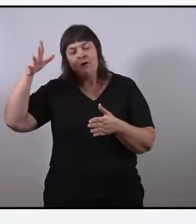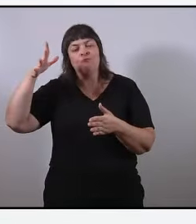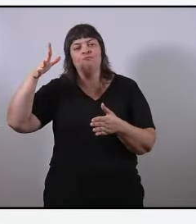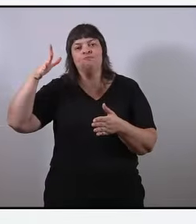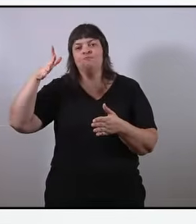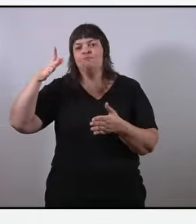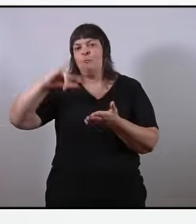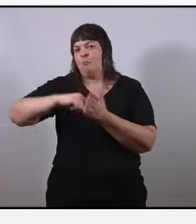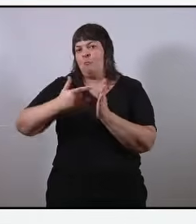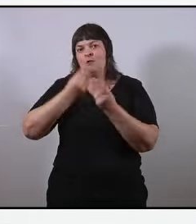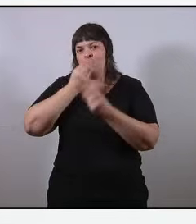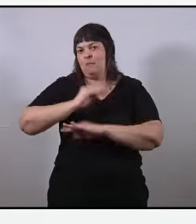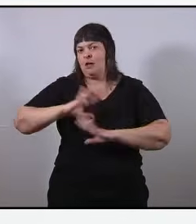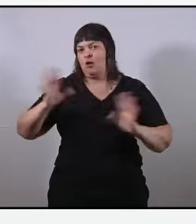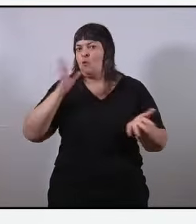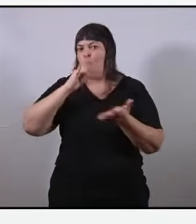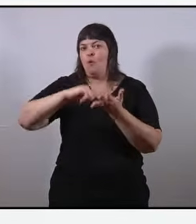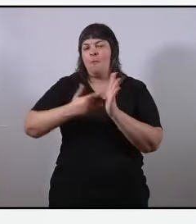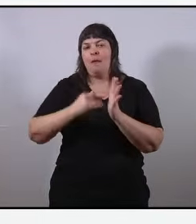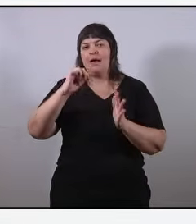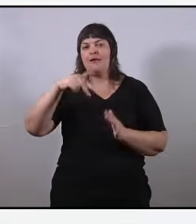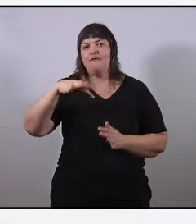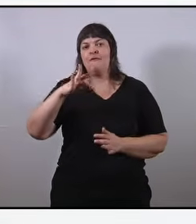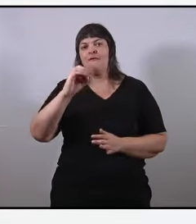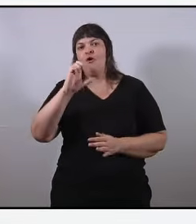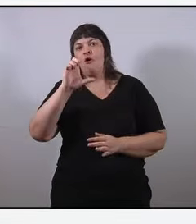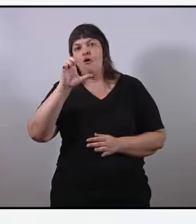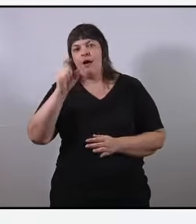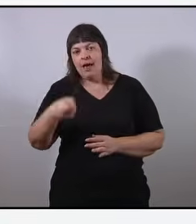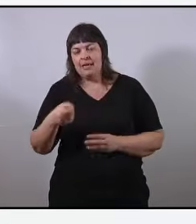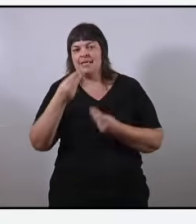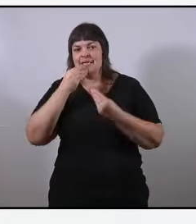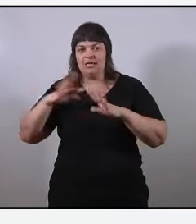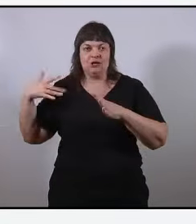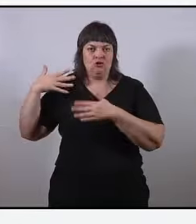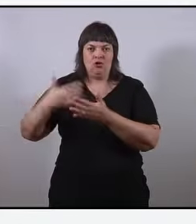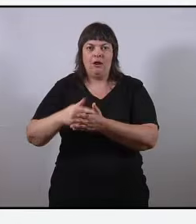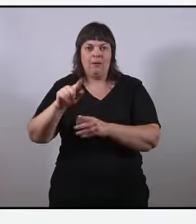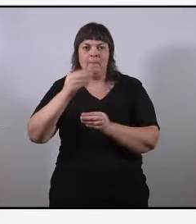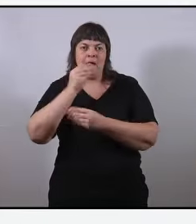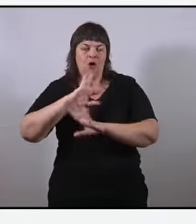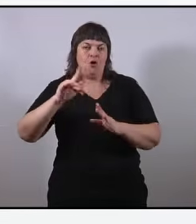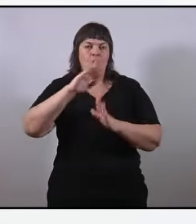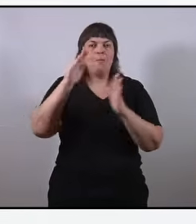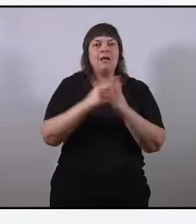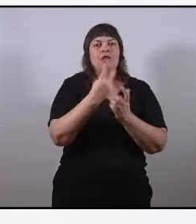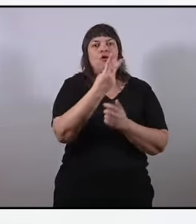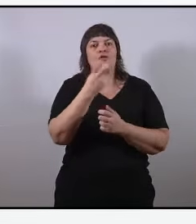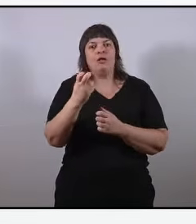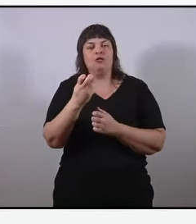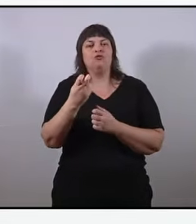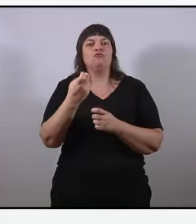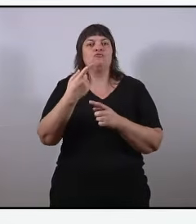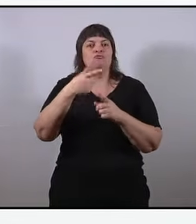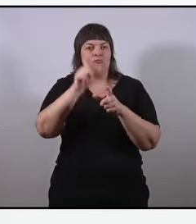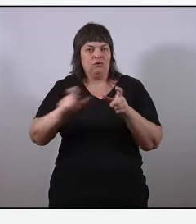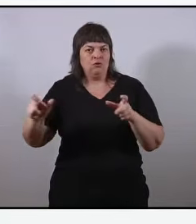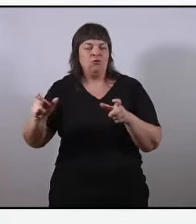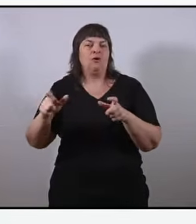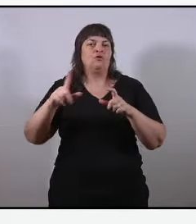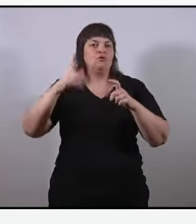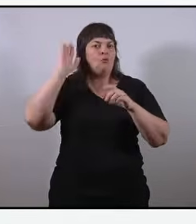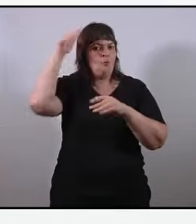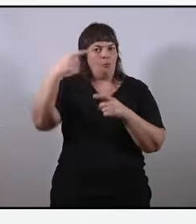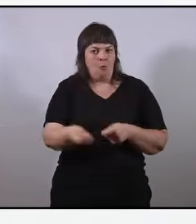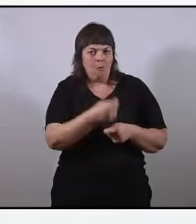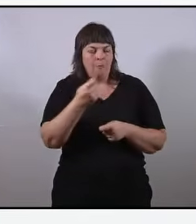dispositivo del Plan Infoes de su historia. Son 1.200 efectivos entre bomberos forestales y agentes